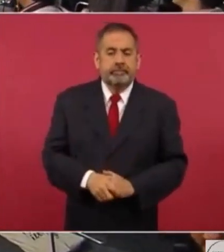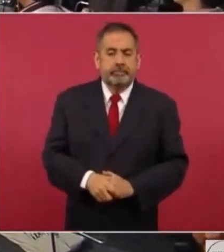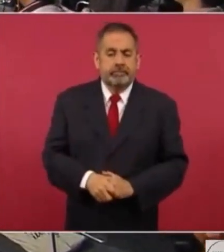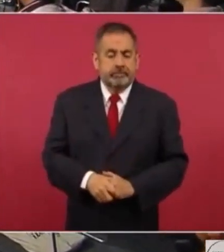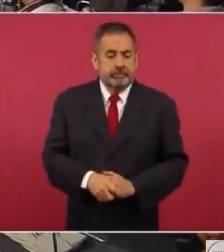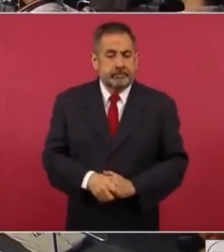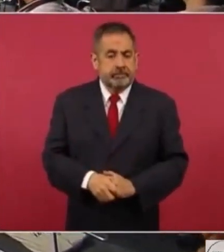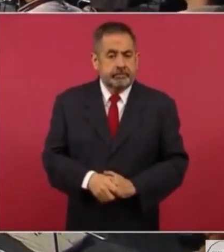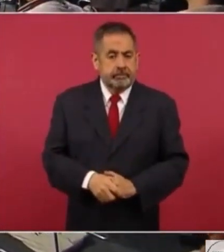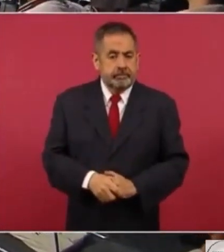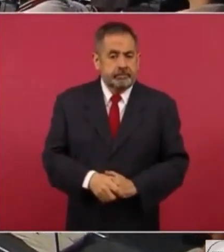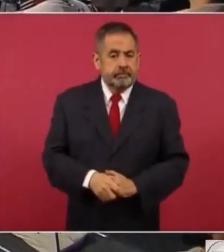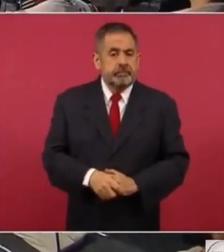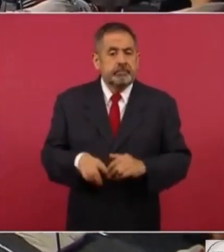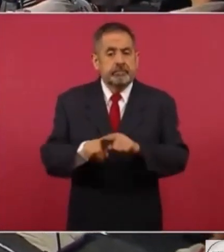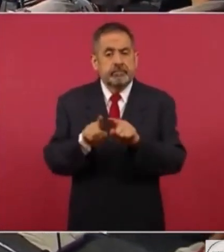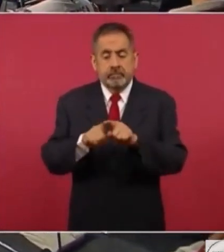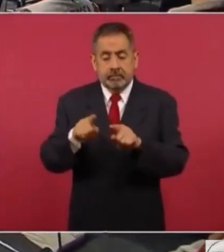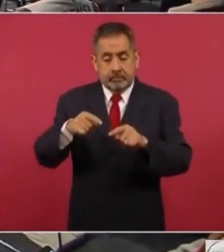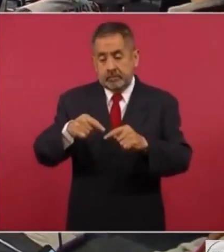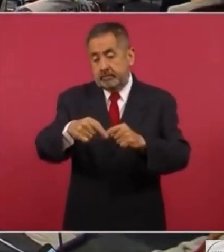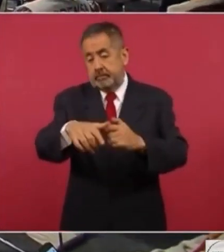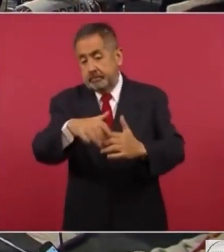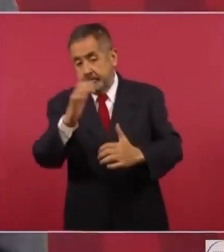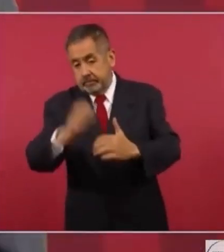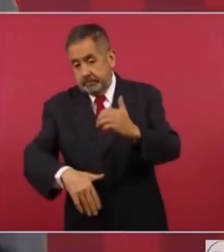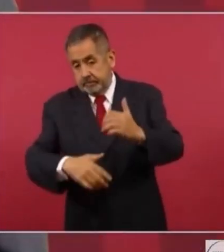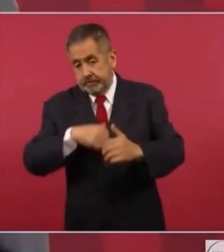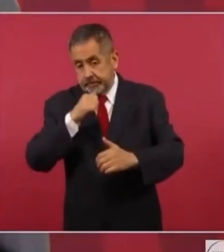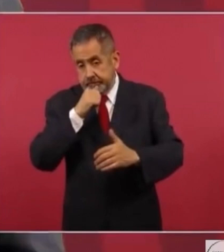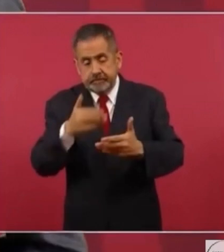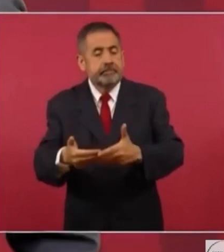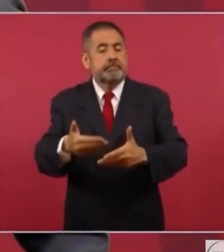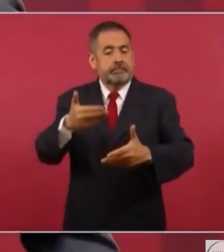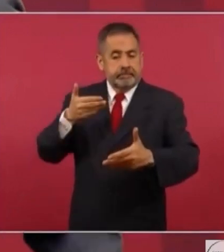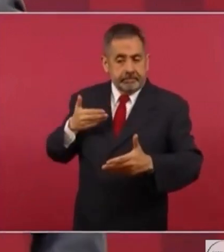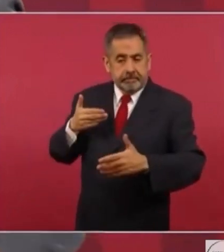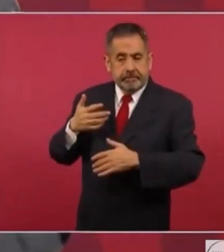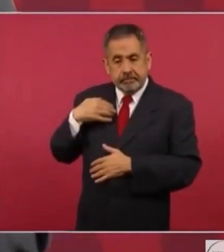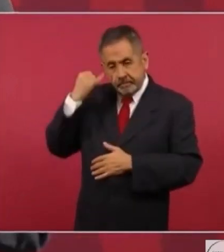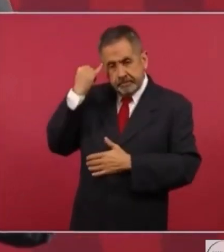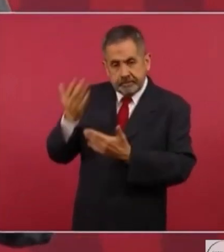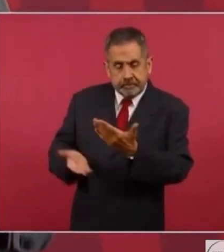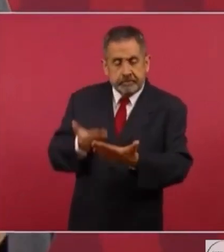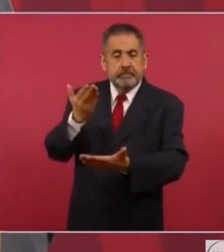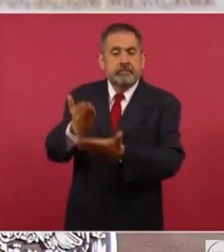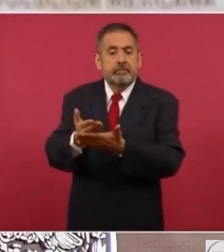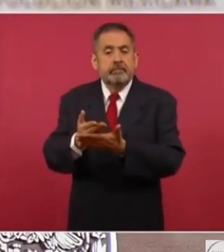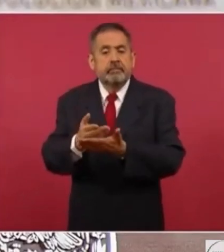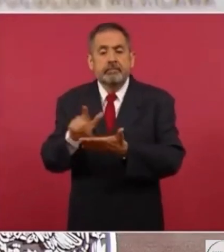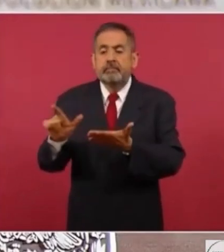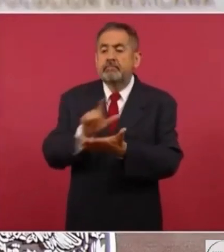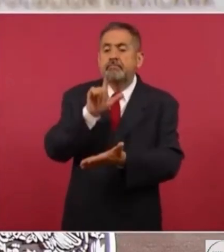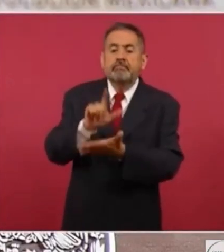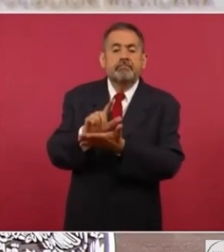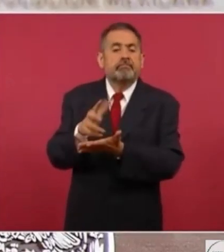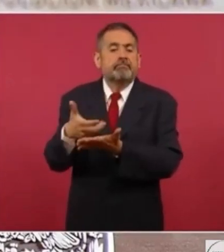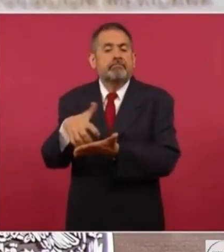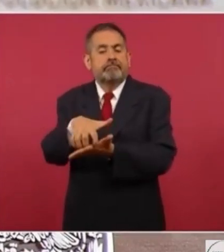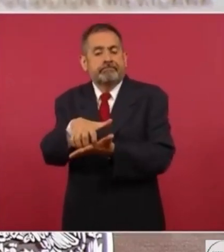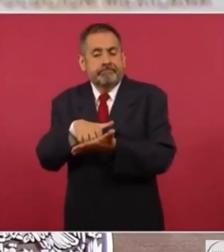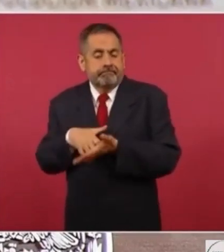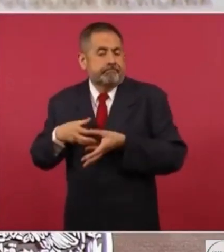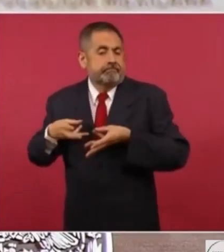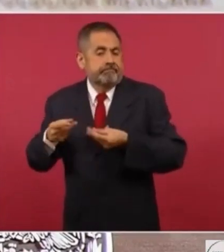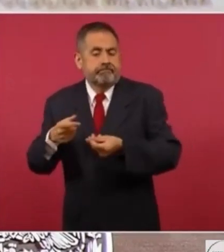Como también, antes de que me vaya, voy a enviar la iniciativa de austeridad republicana, porque no